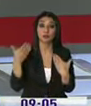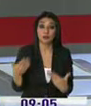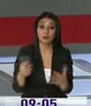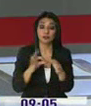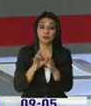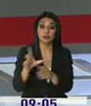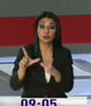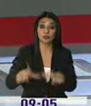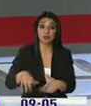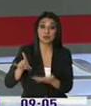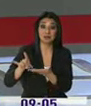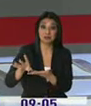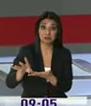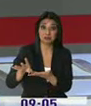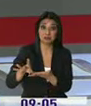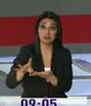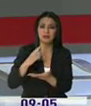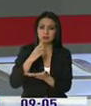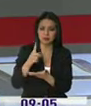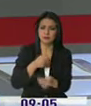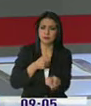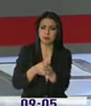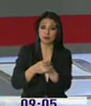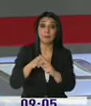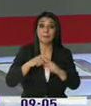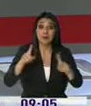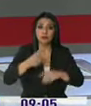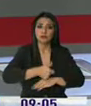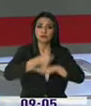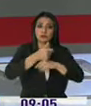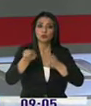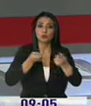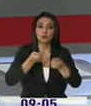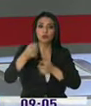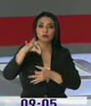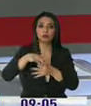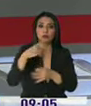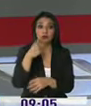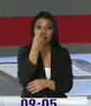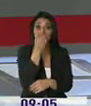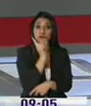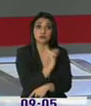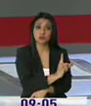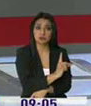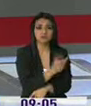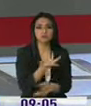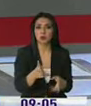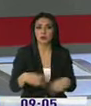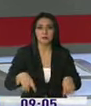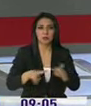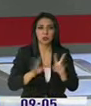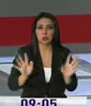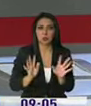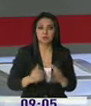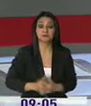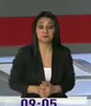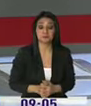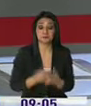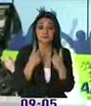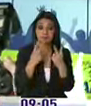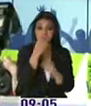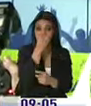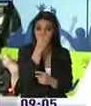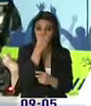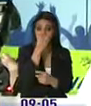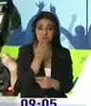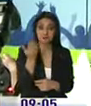País a Lenín Moreno, el titular del Tribunal Contencioso Electoral explicó que dicha resolución no tendría validez. Veamos. El